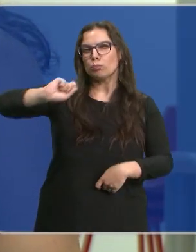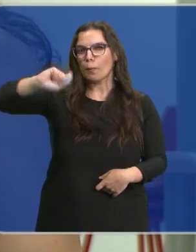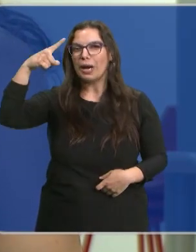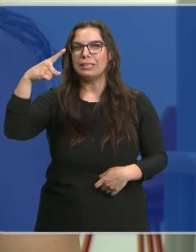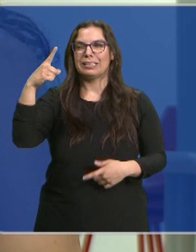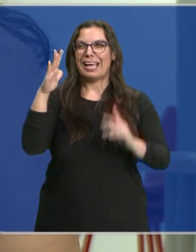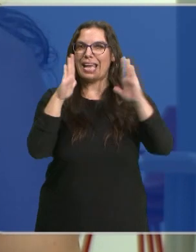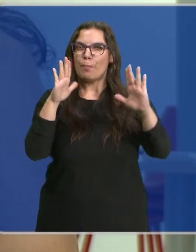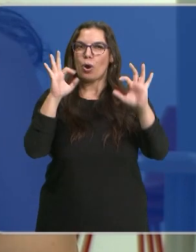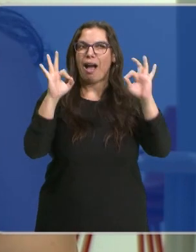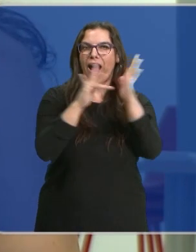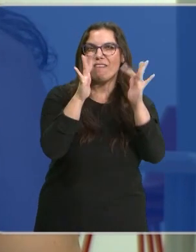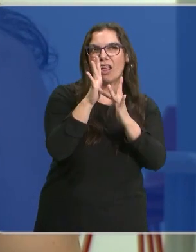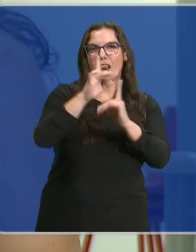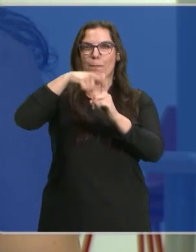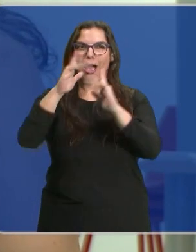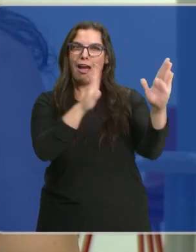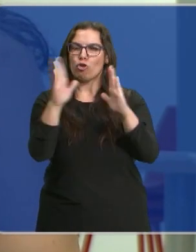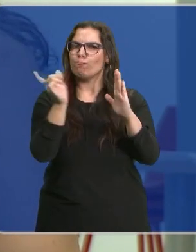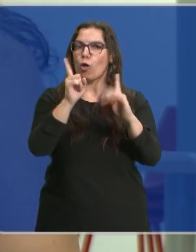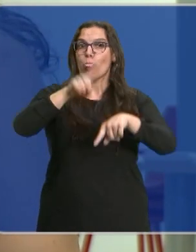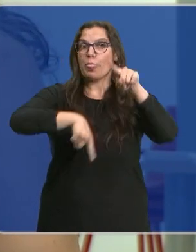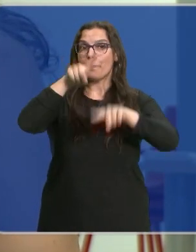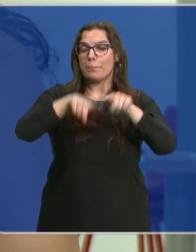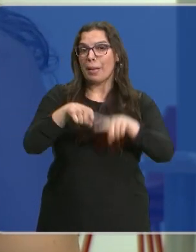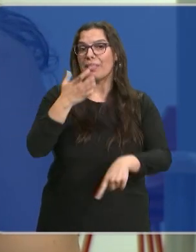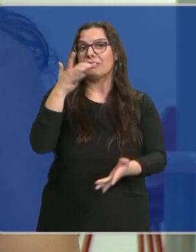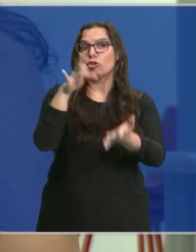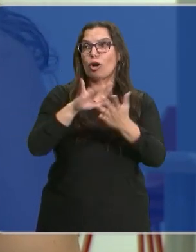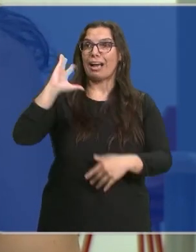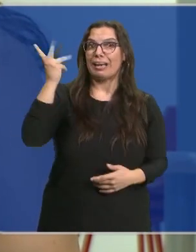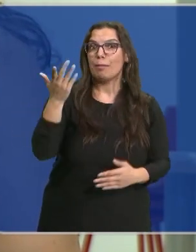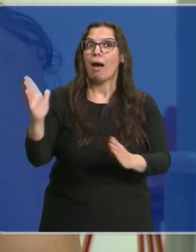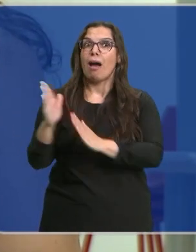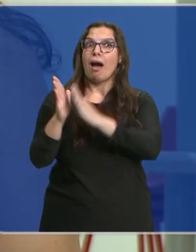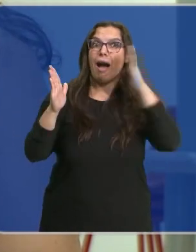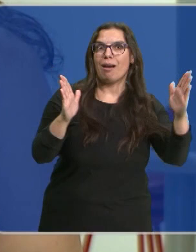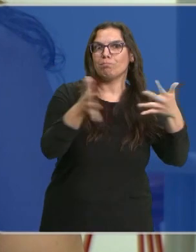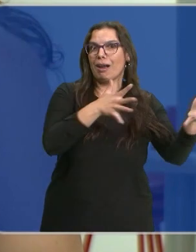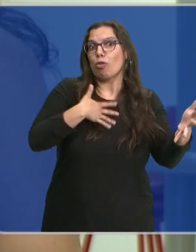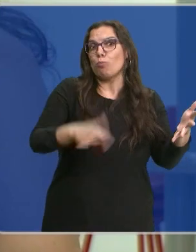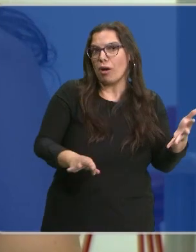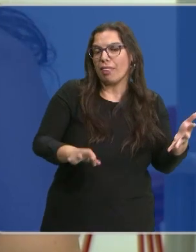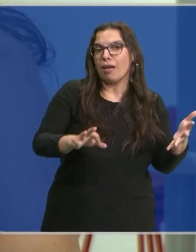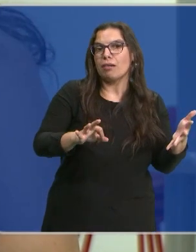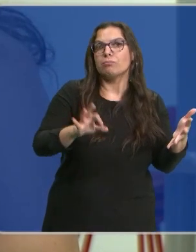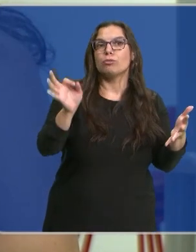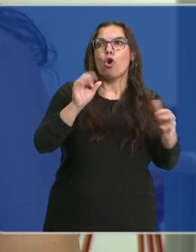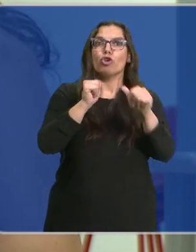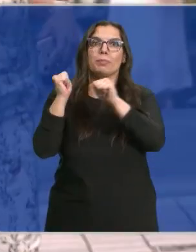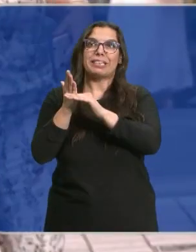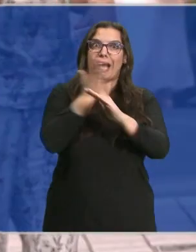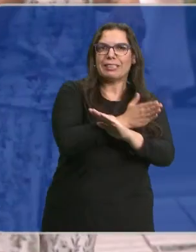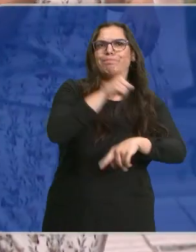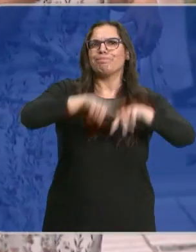en abril o en mayo. Hay otras veces que, dependiendo de la climatología, empiezan en marzo o porque se adelanta la Semana